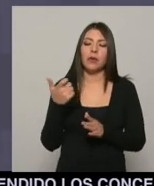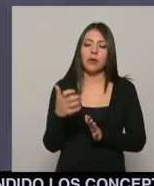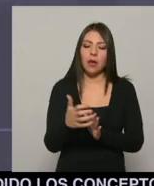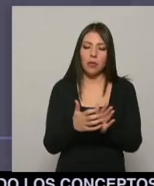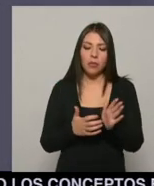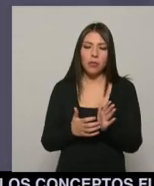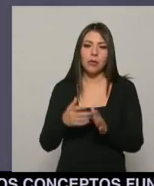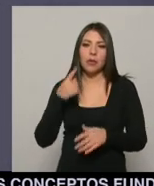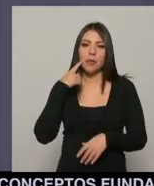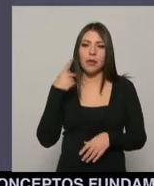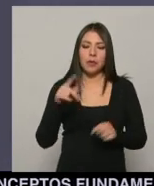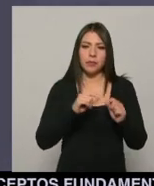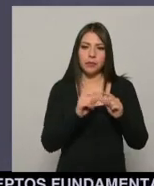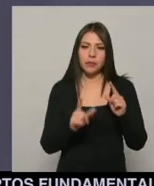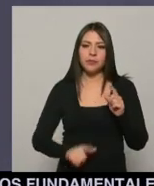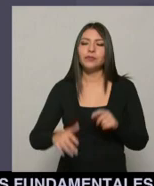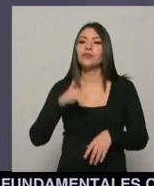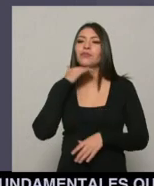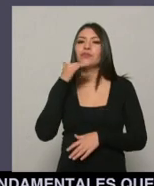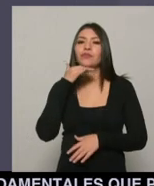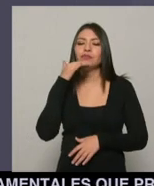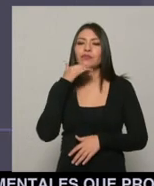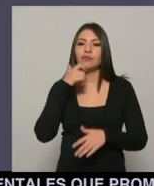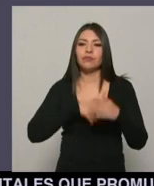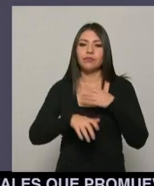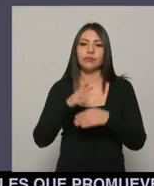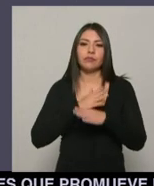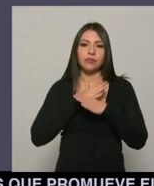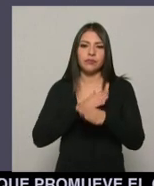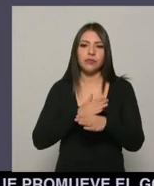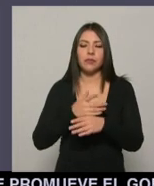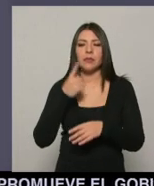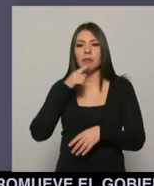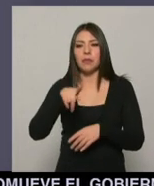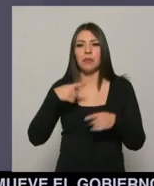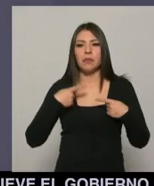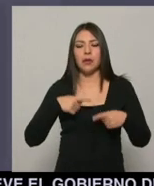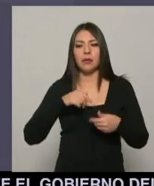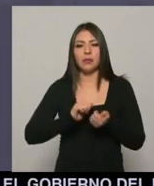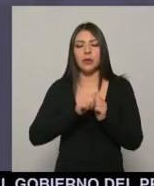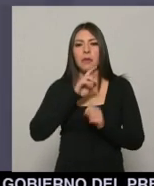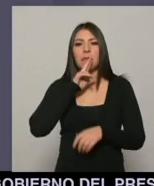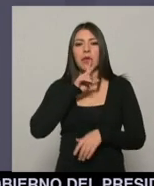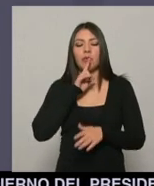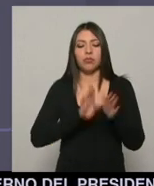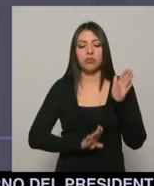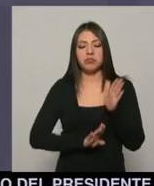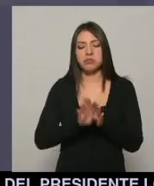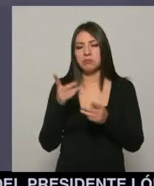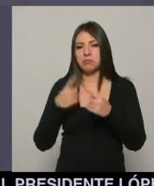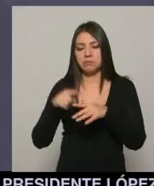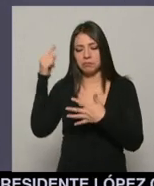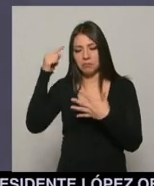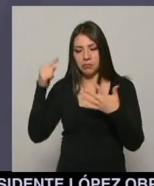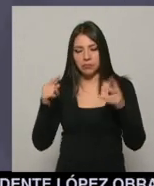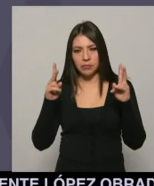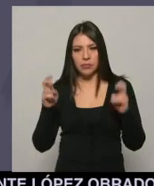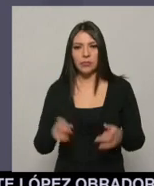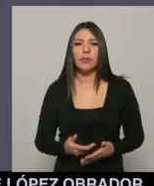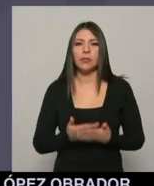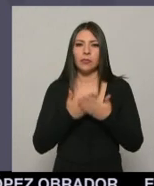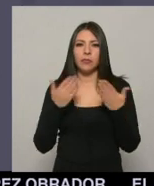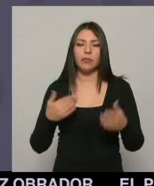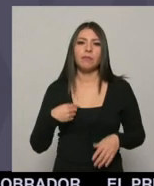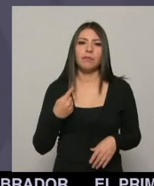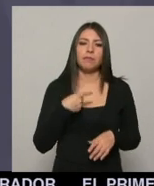republicana, combate a la corrupción, bienestar social, entre otras. Ahora quisiera hacer los siguientes comentarios, 2